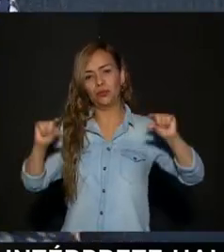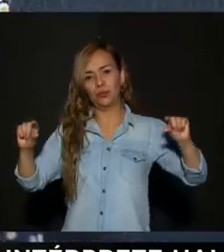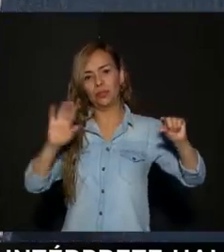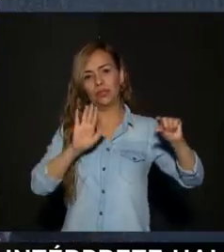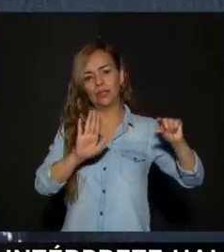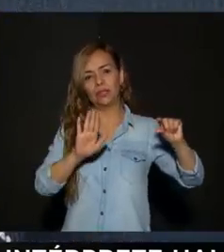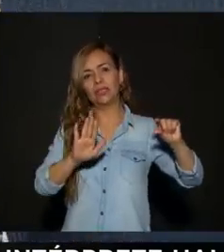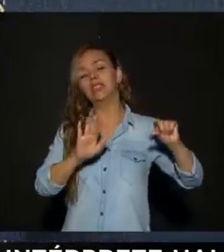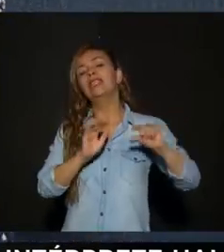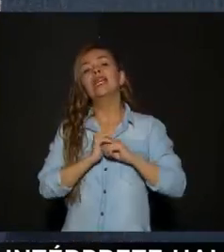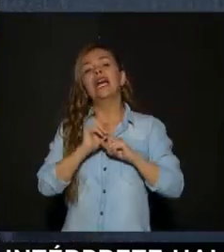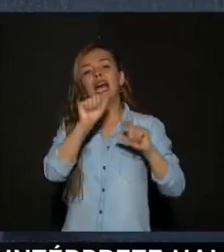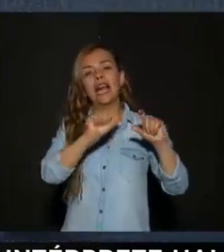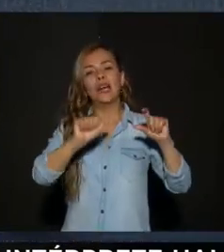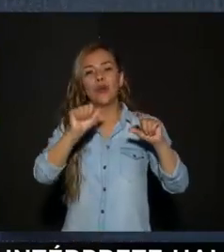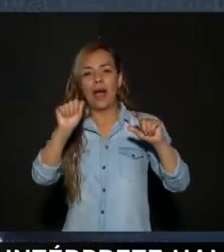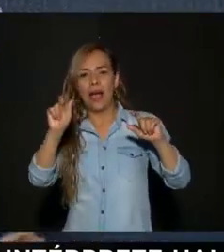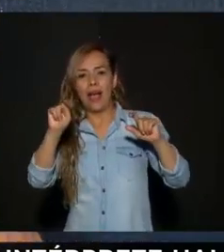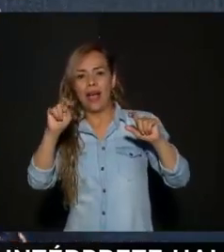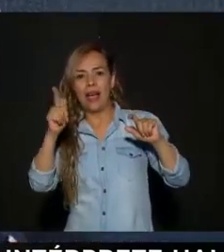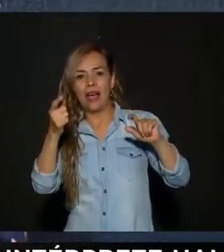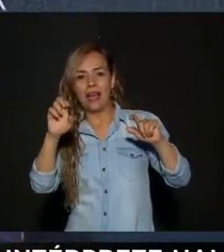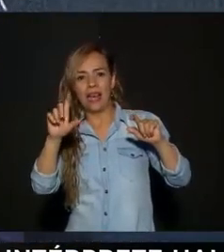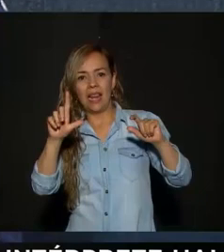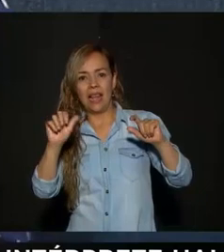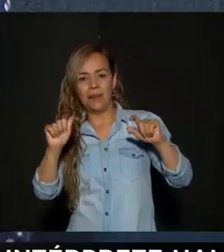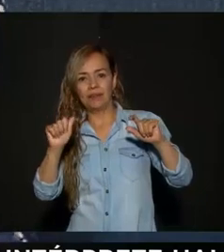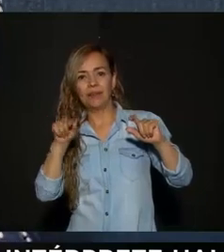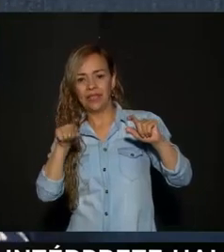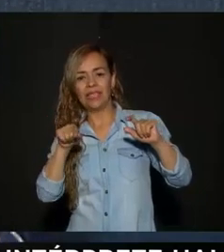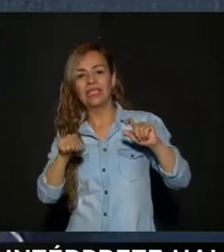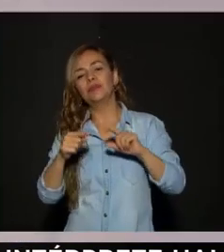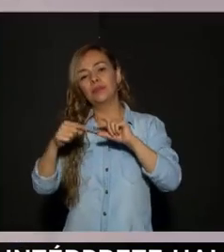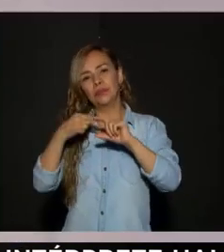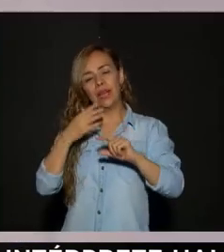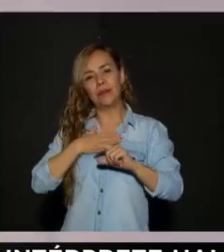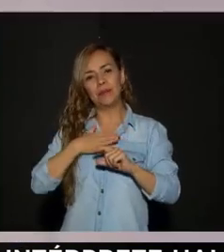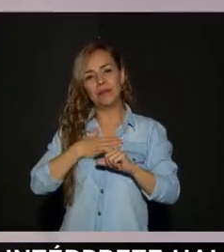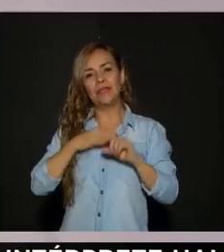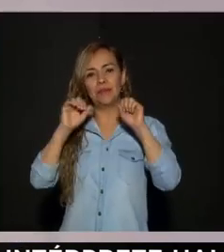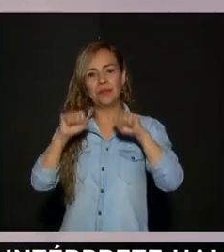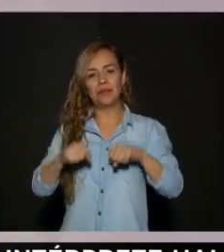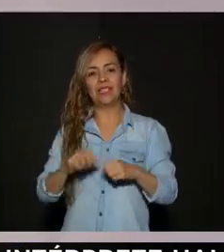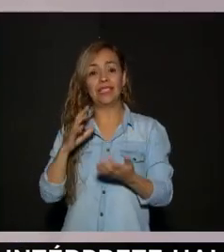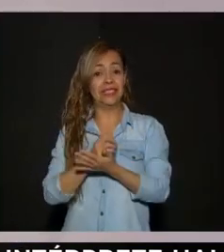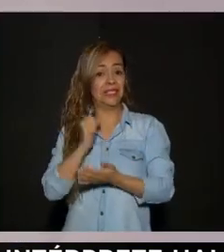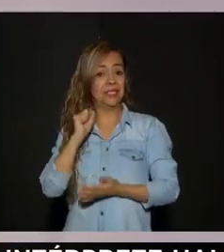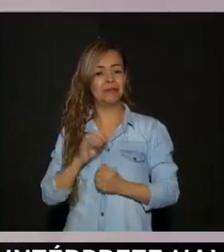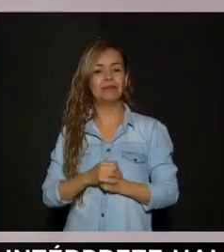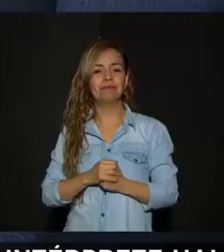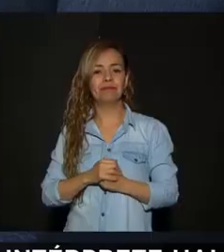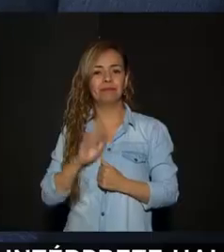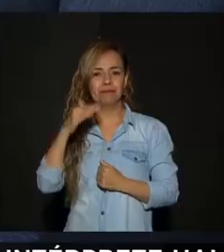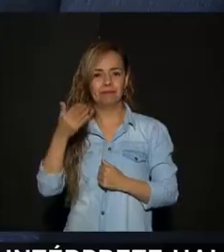angela.perez@parqueexplora.org y les mandamos algunos, aunque aquí también en Buen Comienzo se quedan con dos videos. Listo, perfecto. Nos vamos a unos mensajes institucionales y